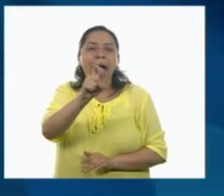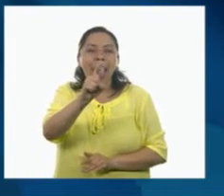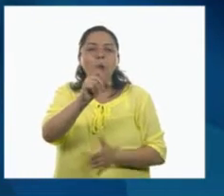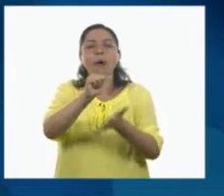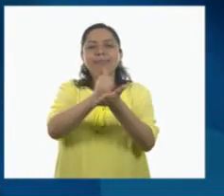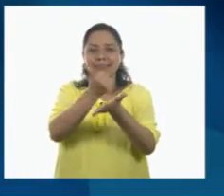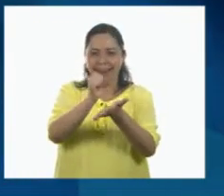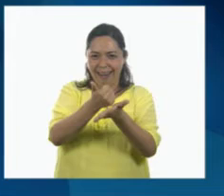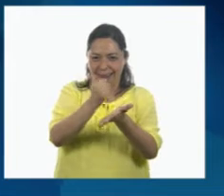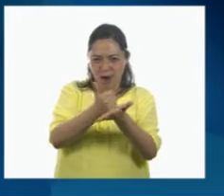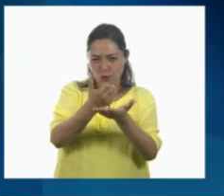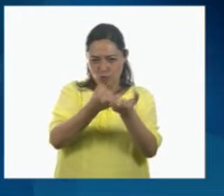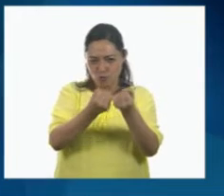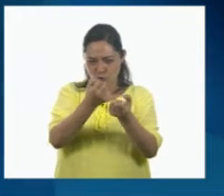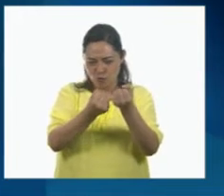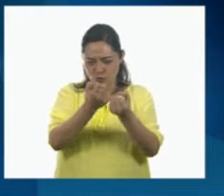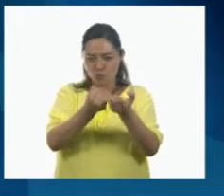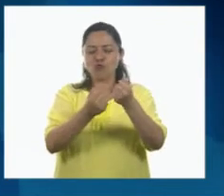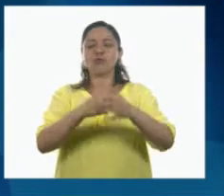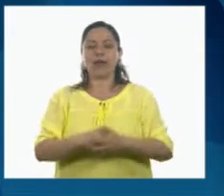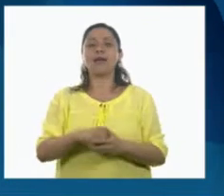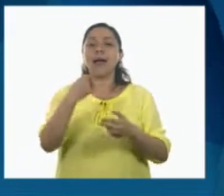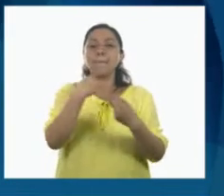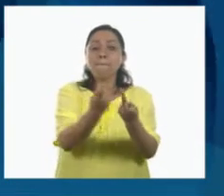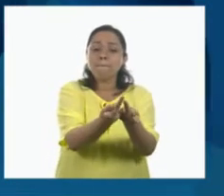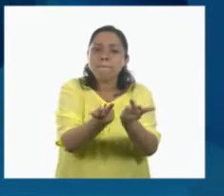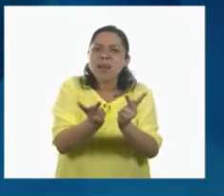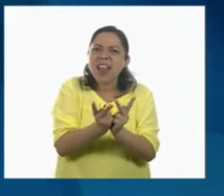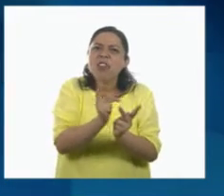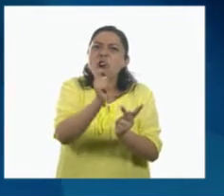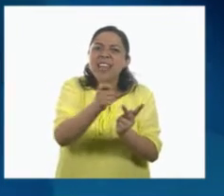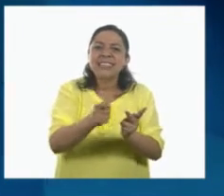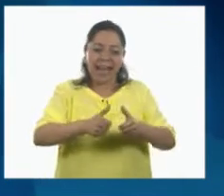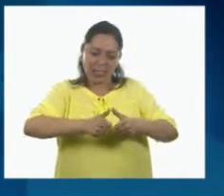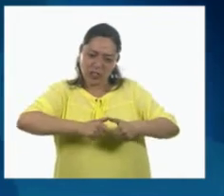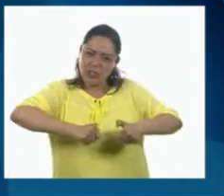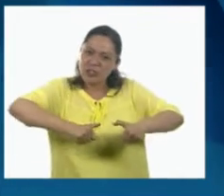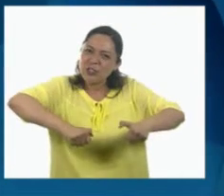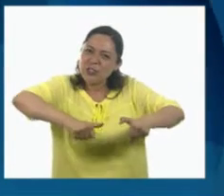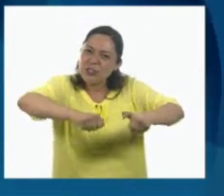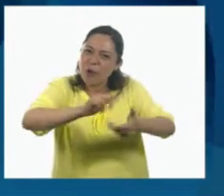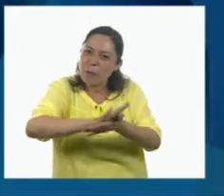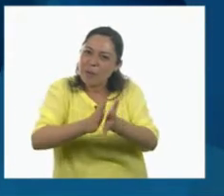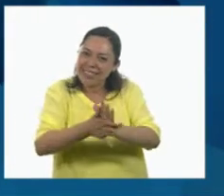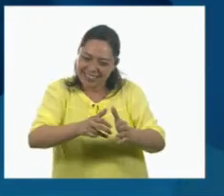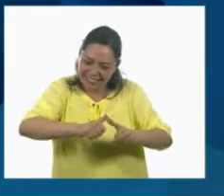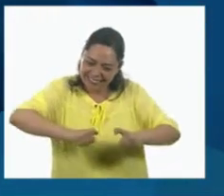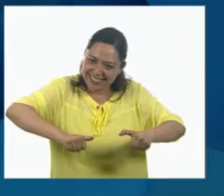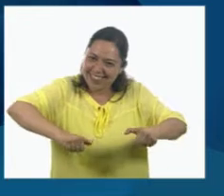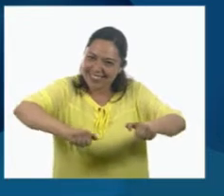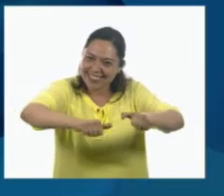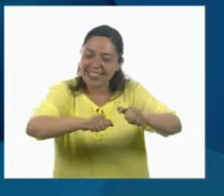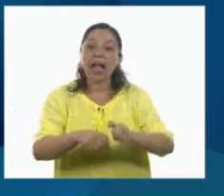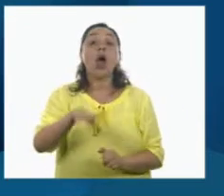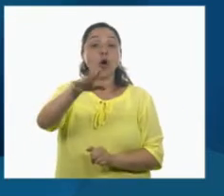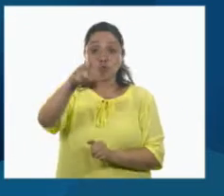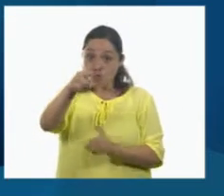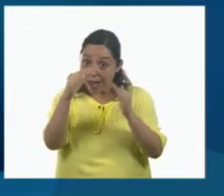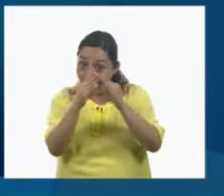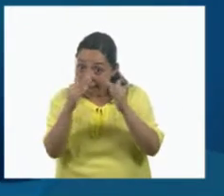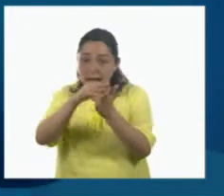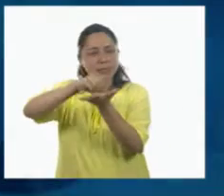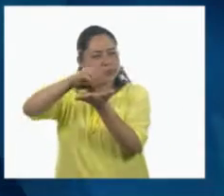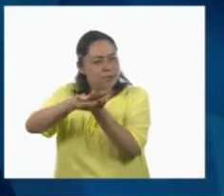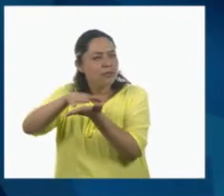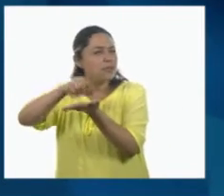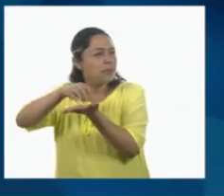Eso, muy bien. Y en el Sí. platito que hay, Ton. Sopes. Ustedes en casa sigan notando los detalles. Ahora